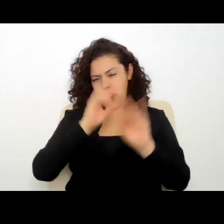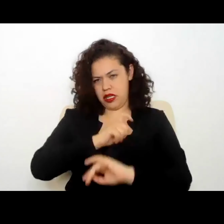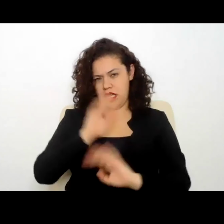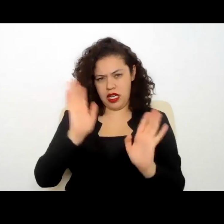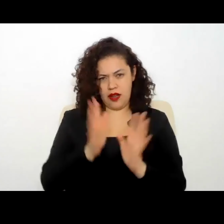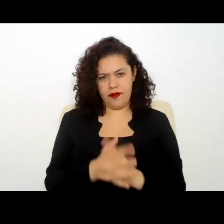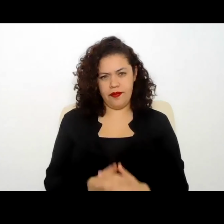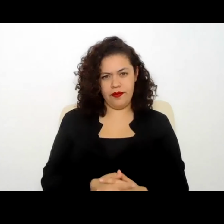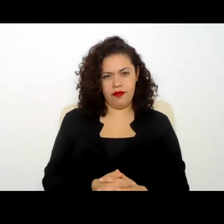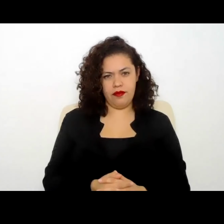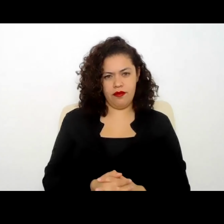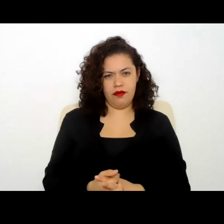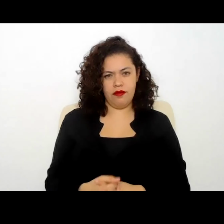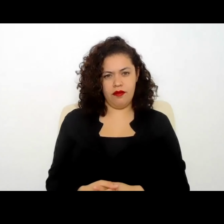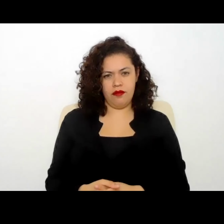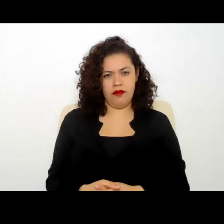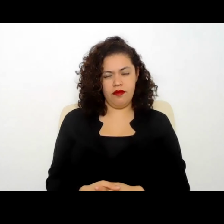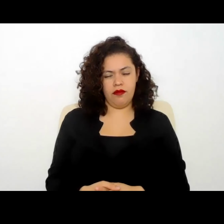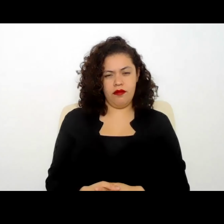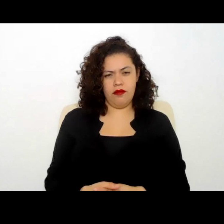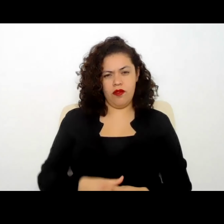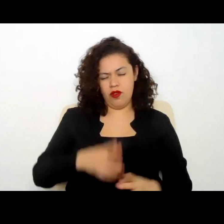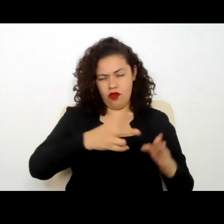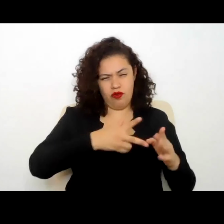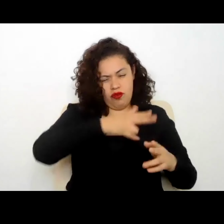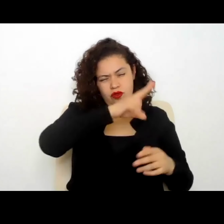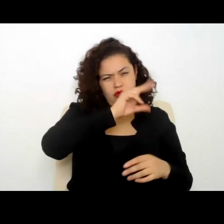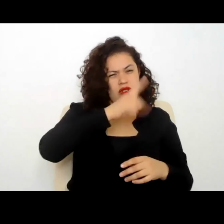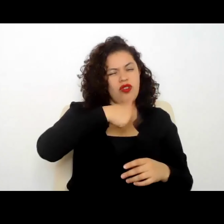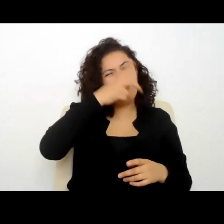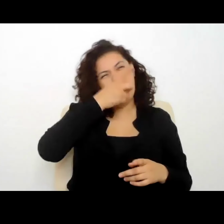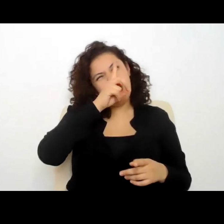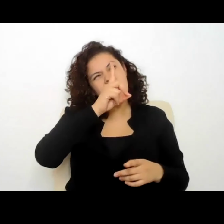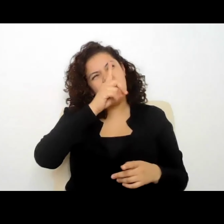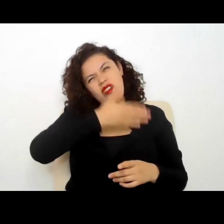bien... no se corta. Y no sé si te entendí bien, Daniel, pero,